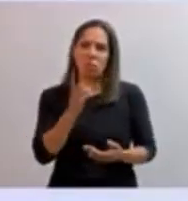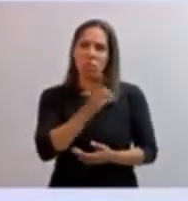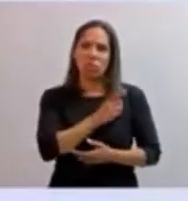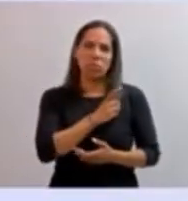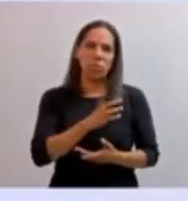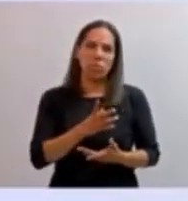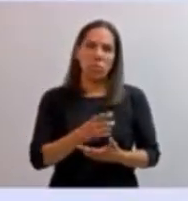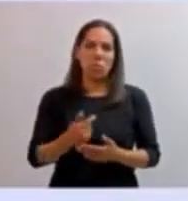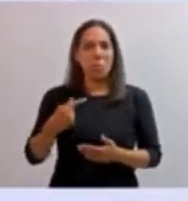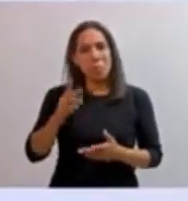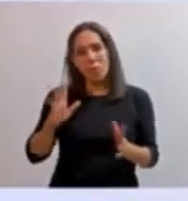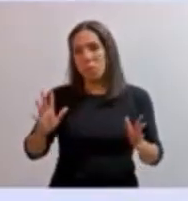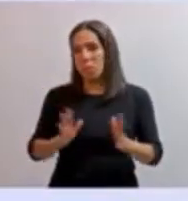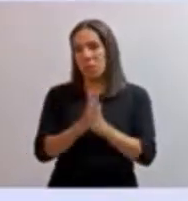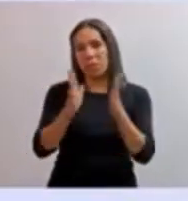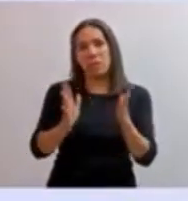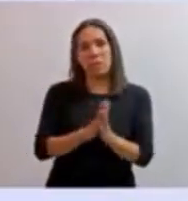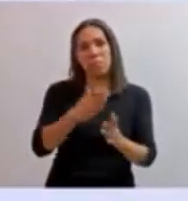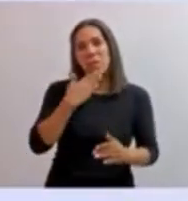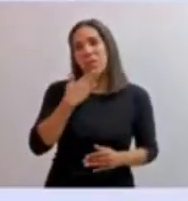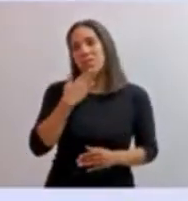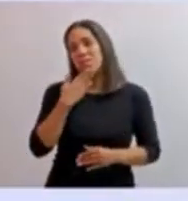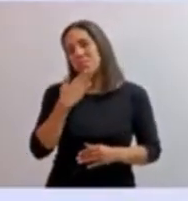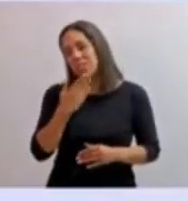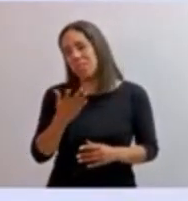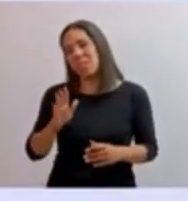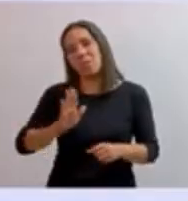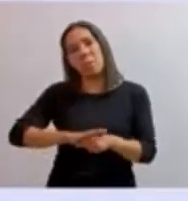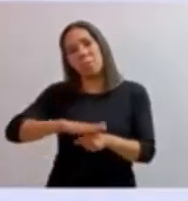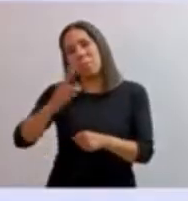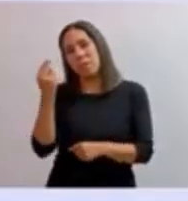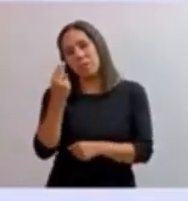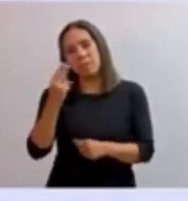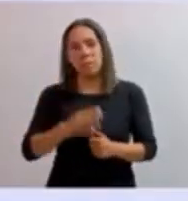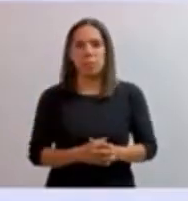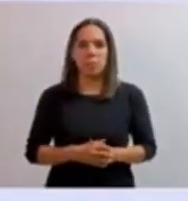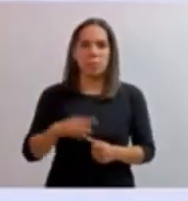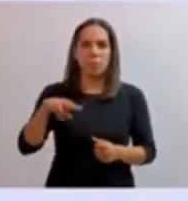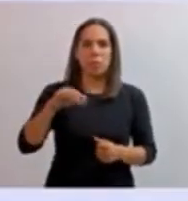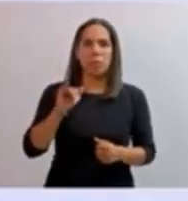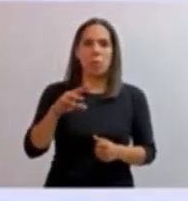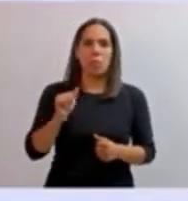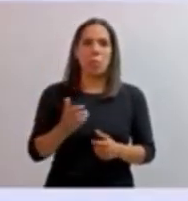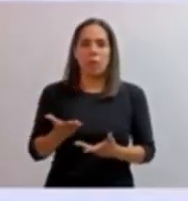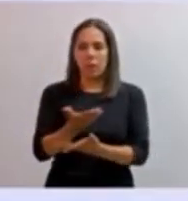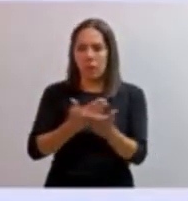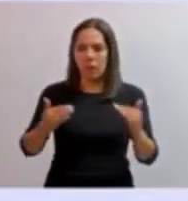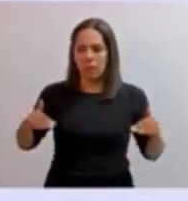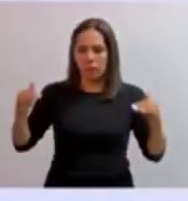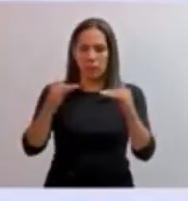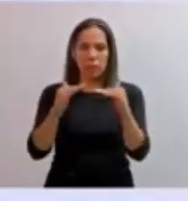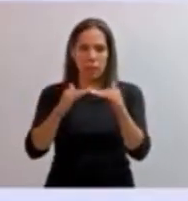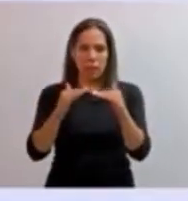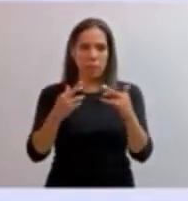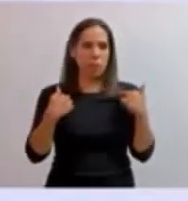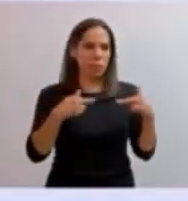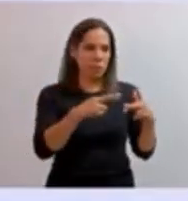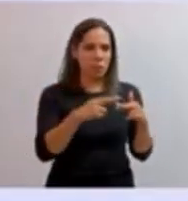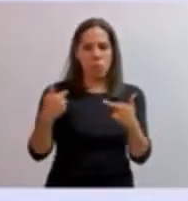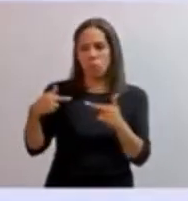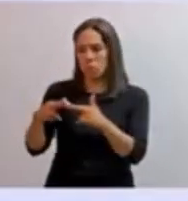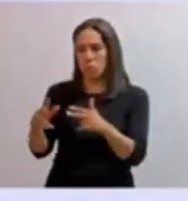el colectivo. Tenemos otro comentario de Norma Serna que dice, el intercambio entre pares ayuda al crecimiento